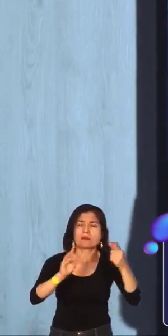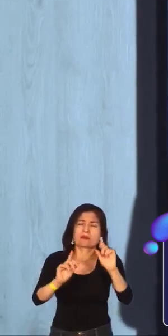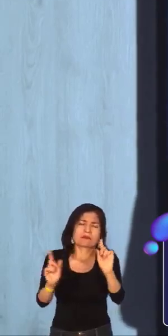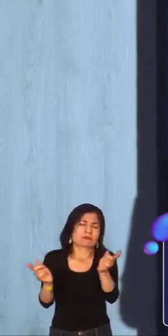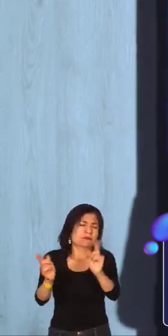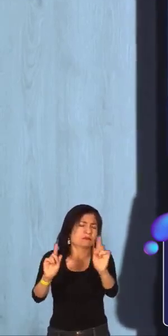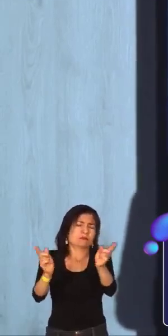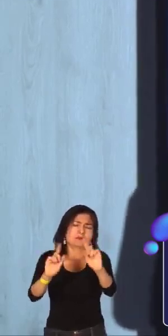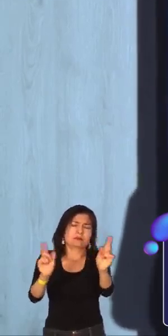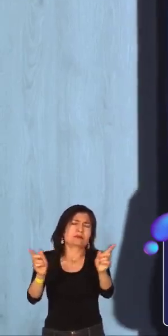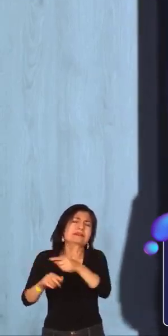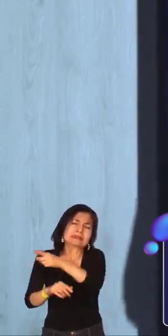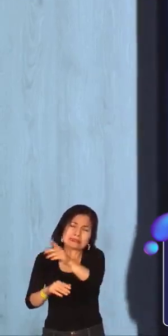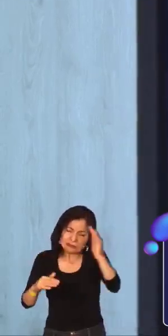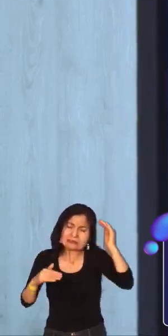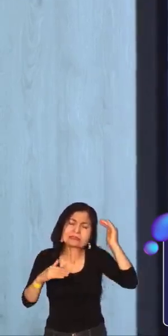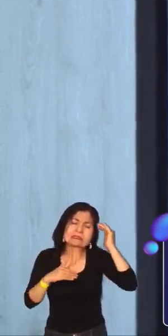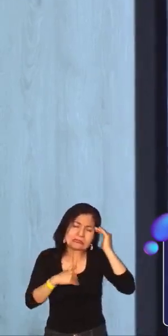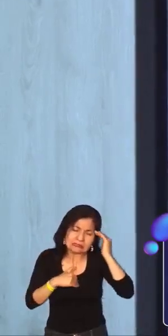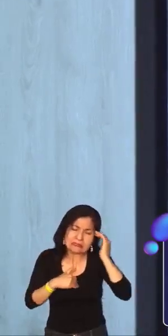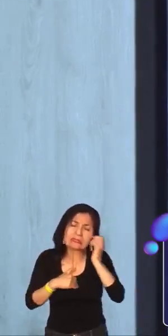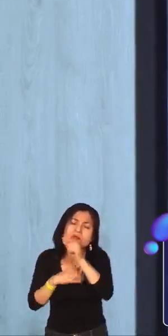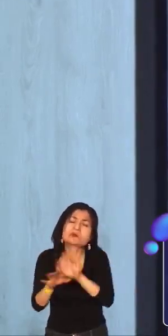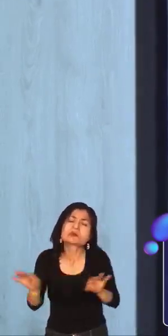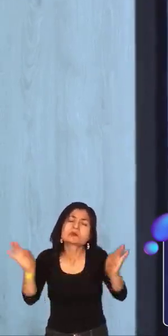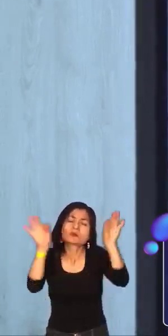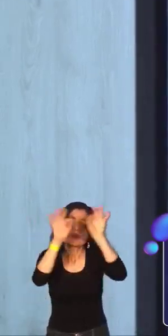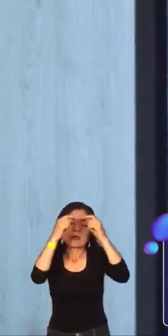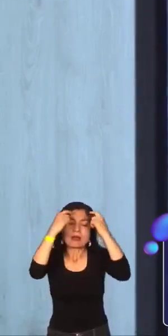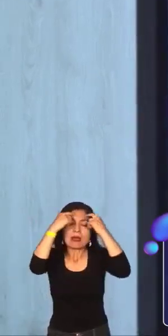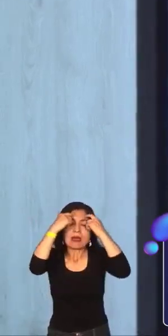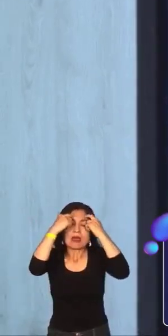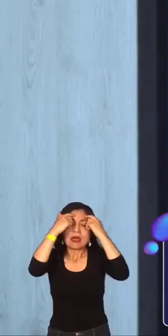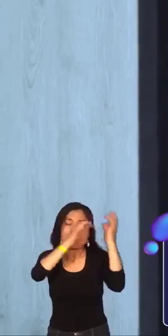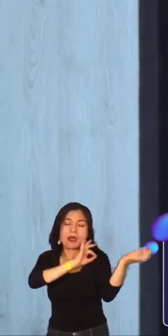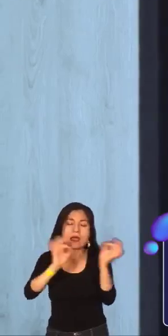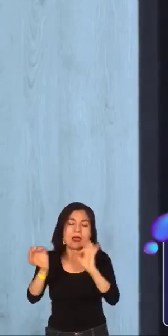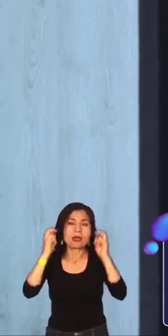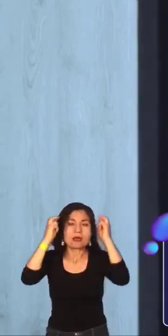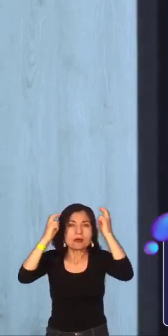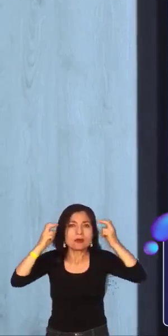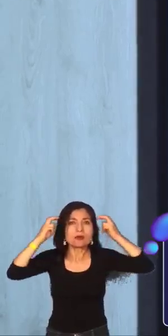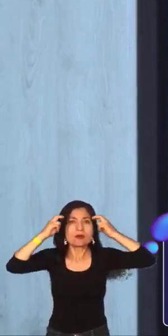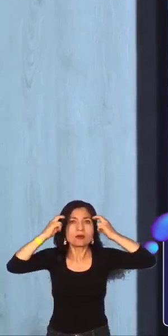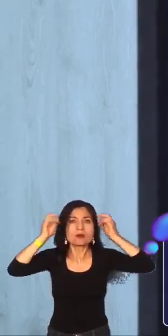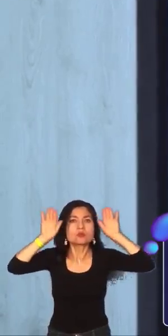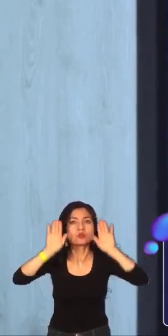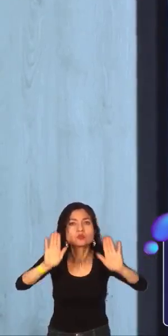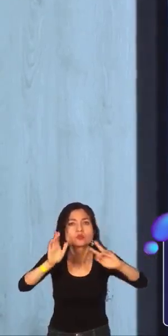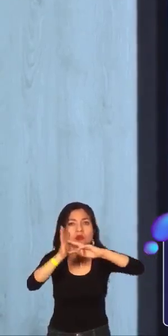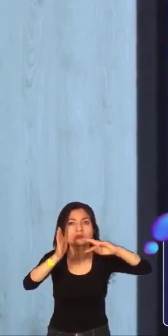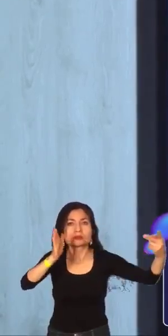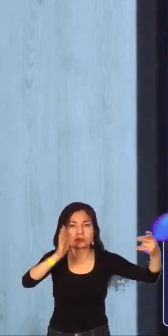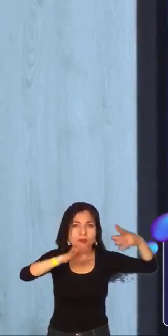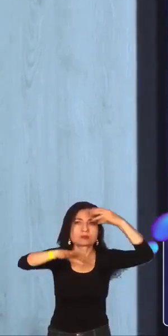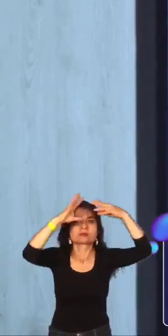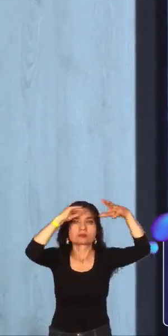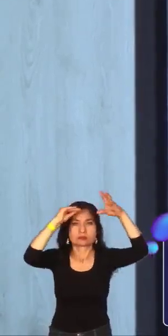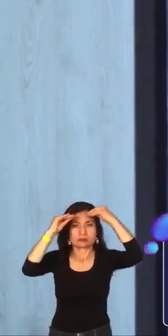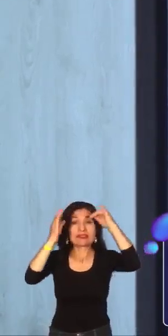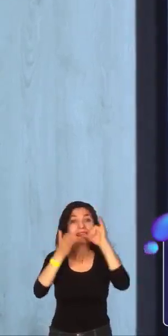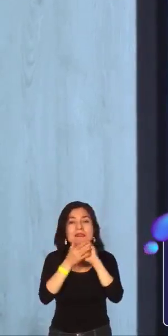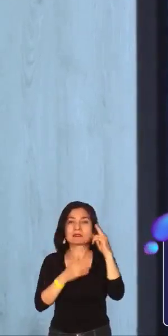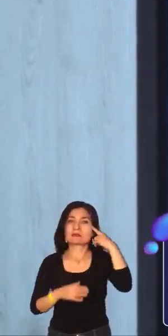que es necesario prepararse para ese cambio también en cuanto a conocimiento de las tecnologías. Y aquí hay un reto muy grande